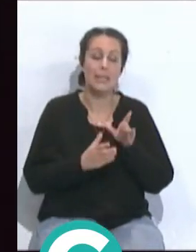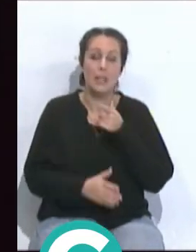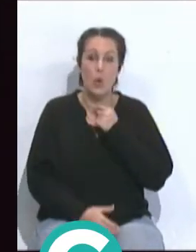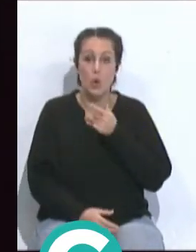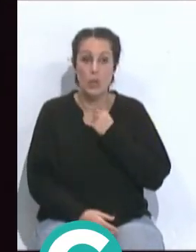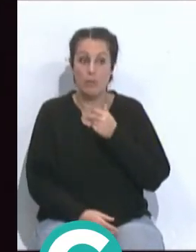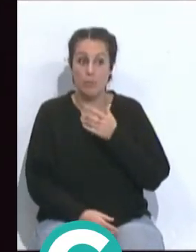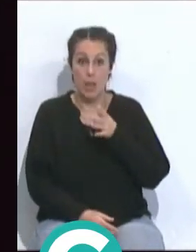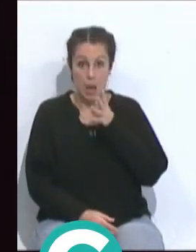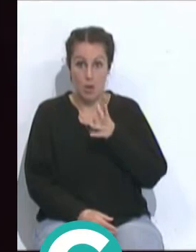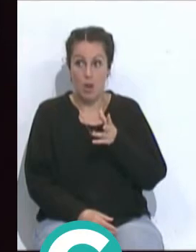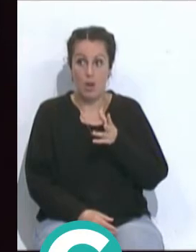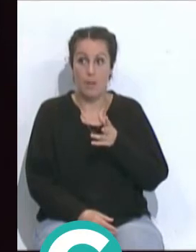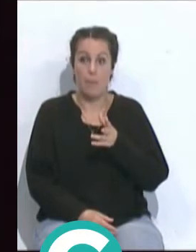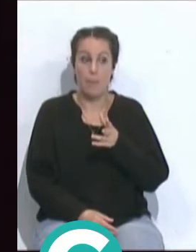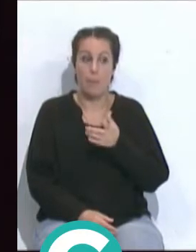y ahora viendo